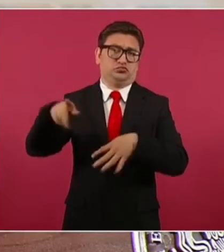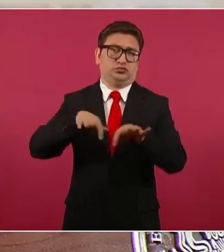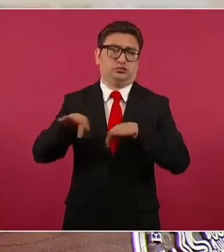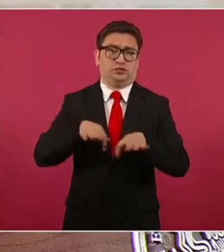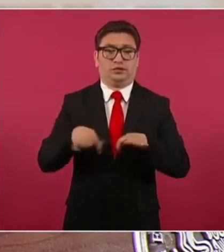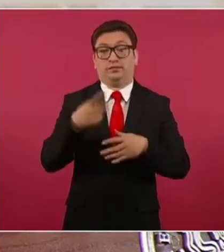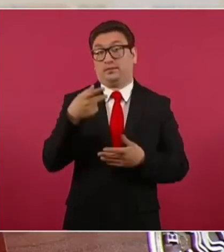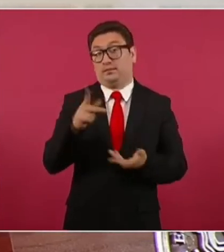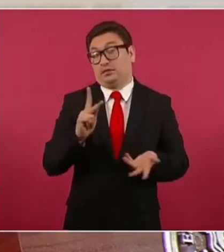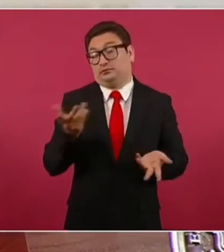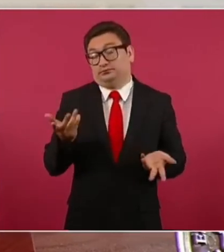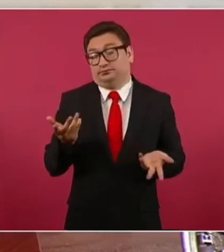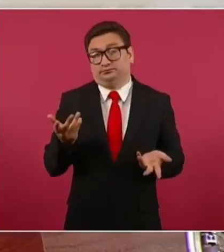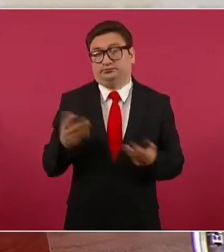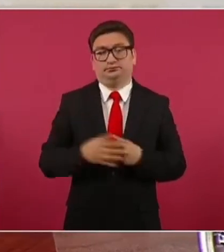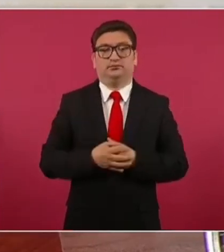pero